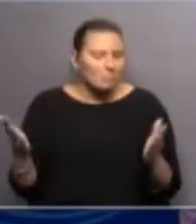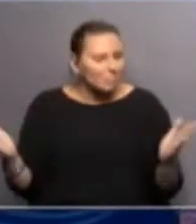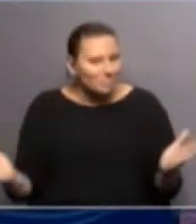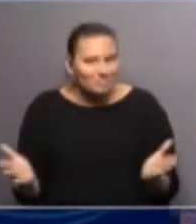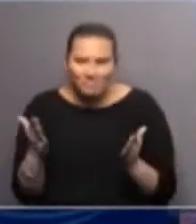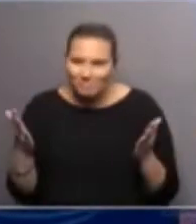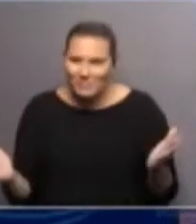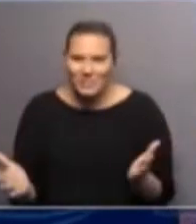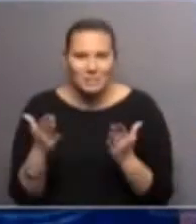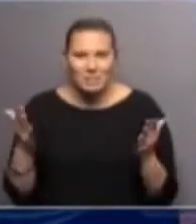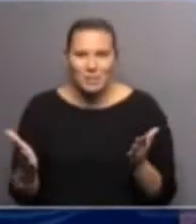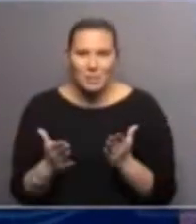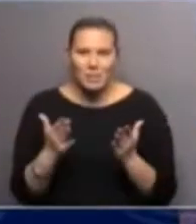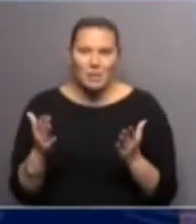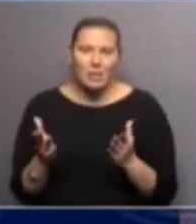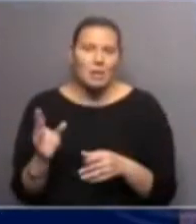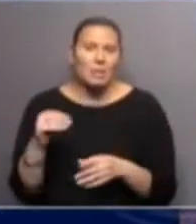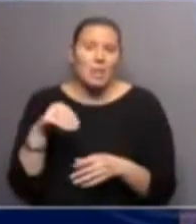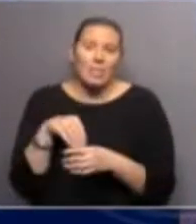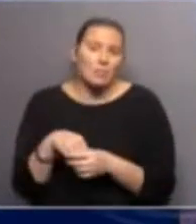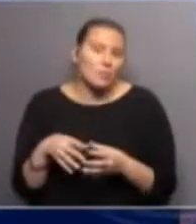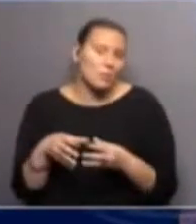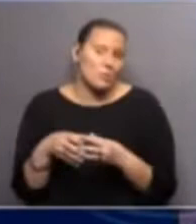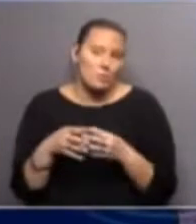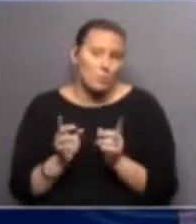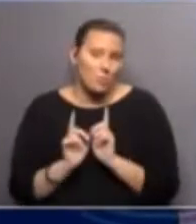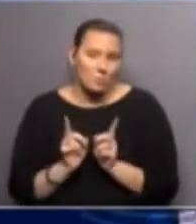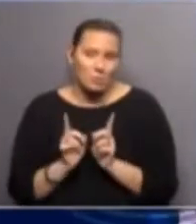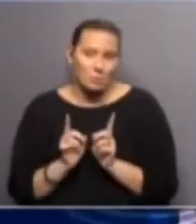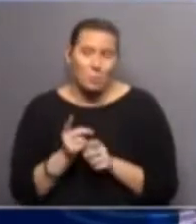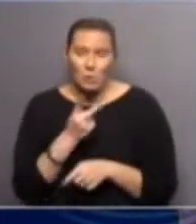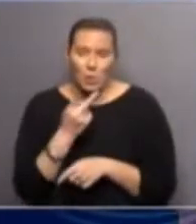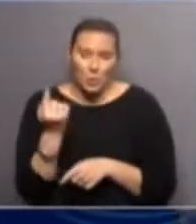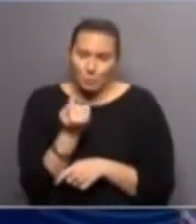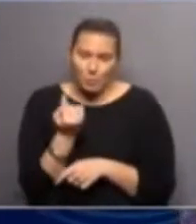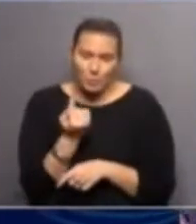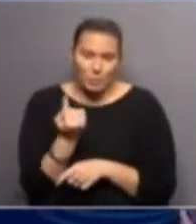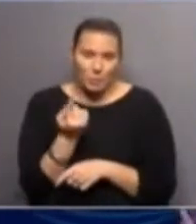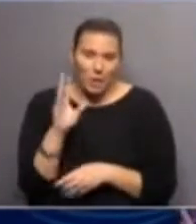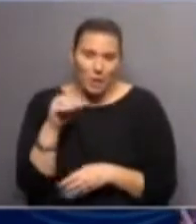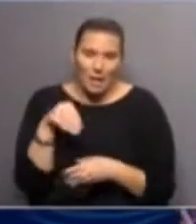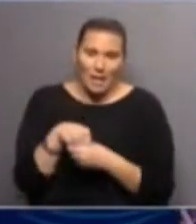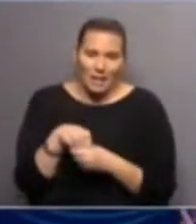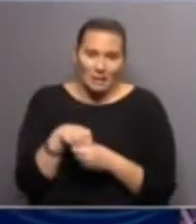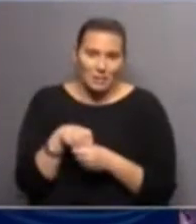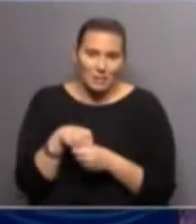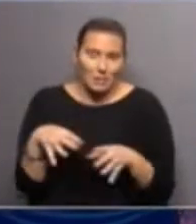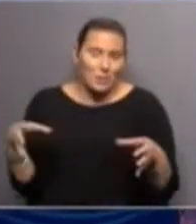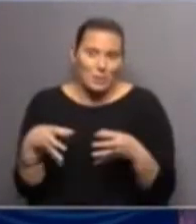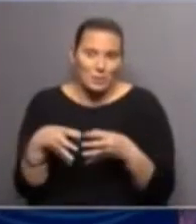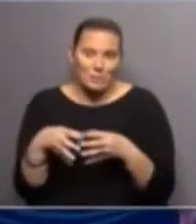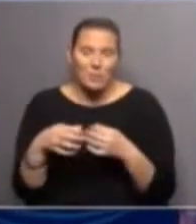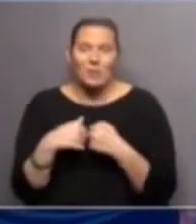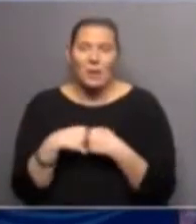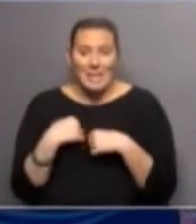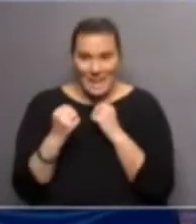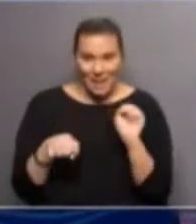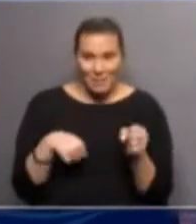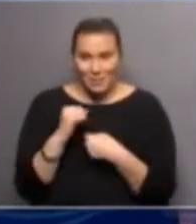adelante, éramos parte de ellos, realmente, ¿no? Por dos minutos fuimos parte de esa Filarmónica y bueno. ¿Hubo